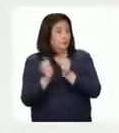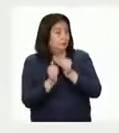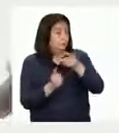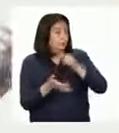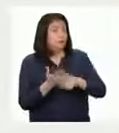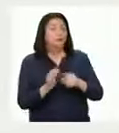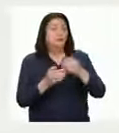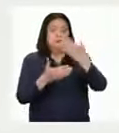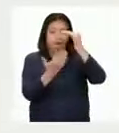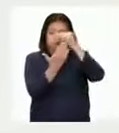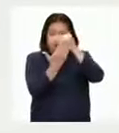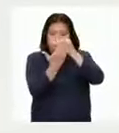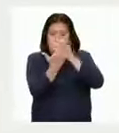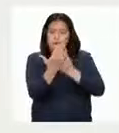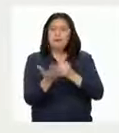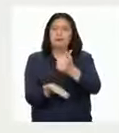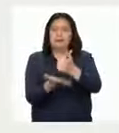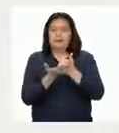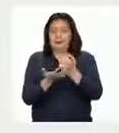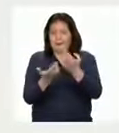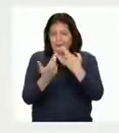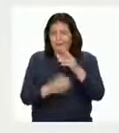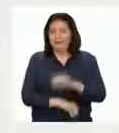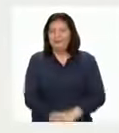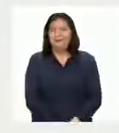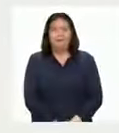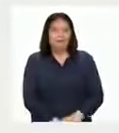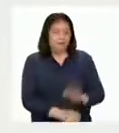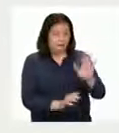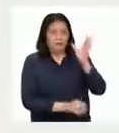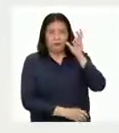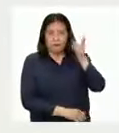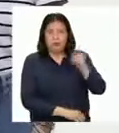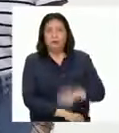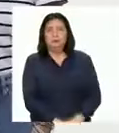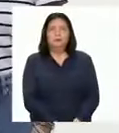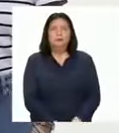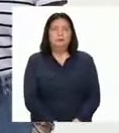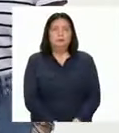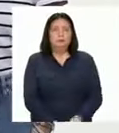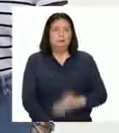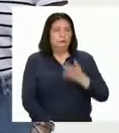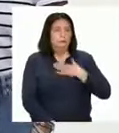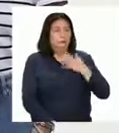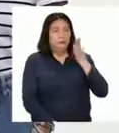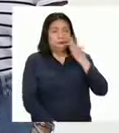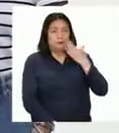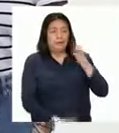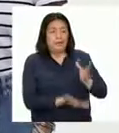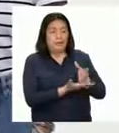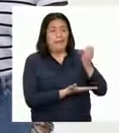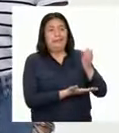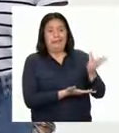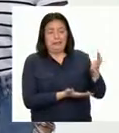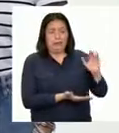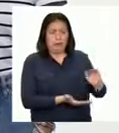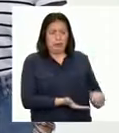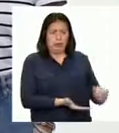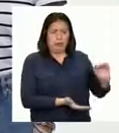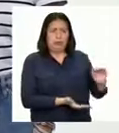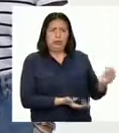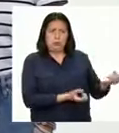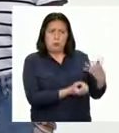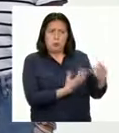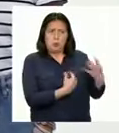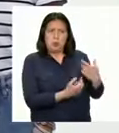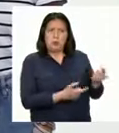esquema de entrevista, nos van a ayudar también respondiendo esta pregunta. Vamos a escucharlos. Mi mamá vivía en Ica de niña. Siempre nos